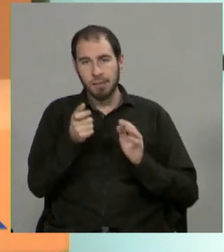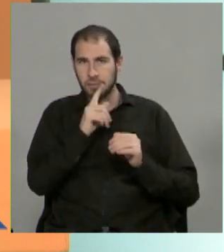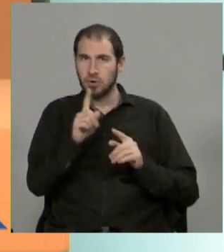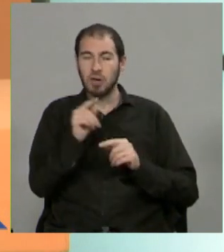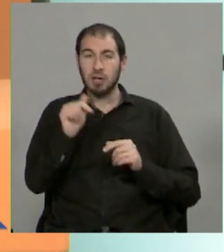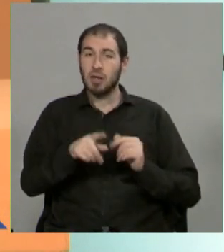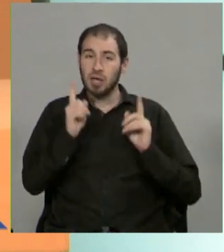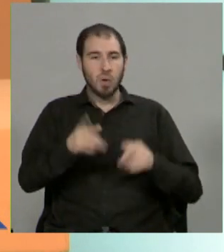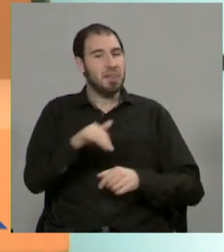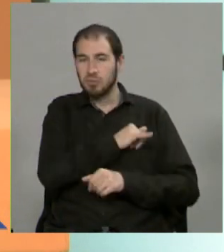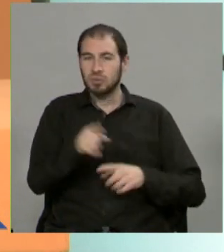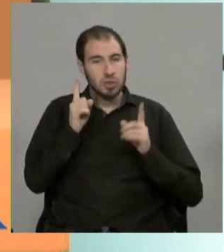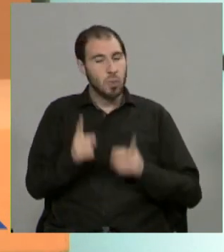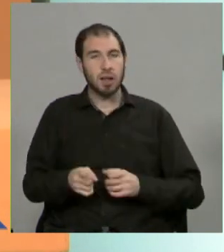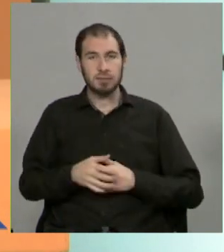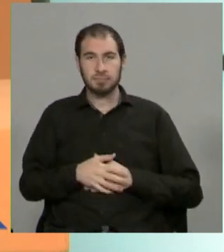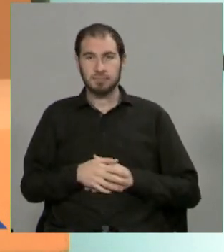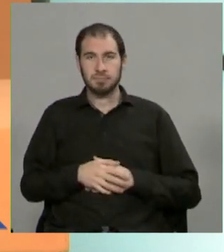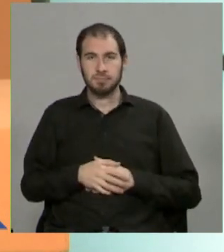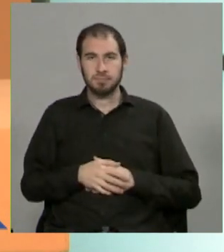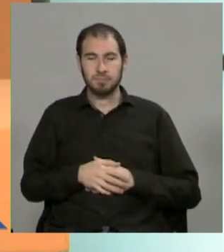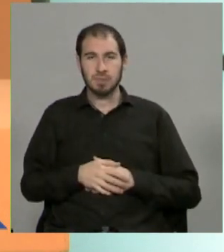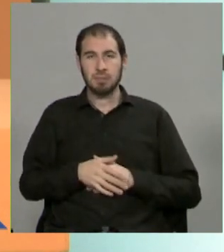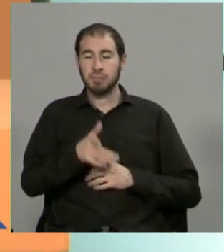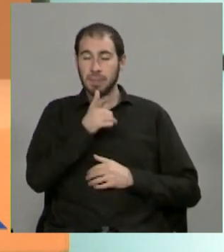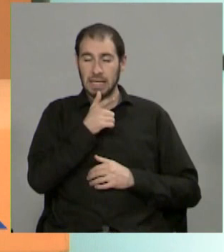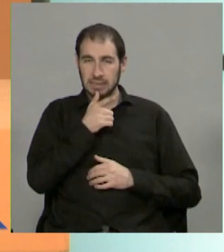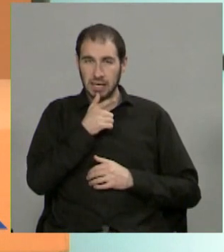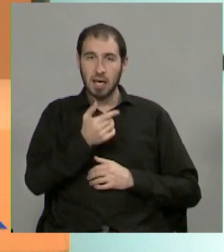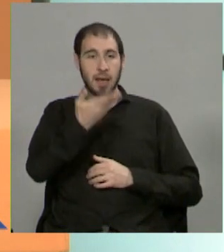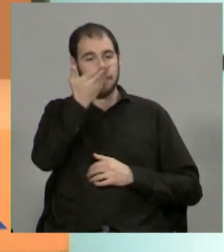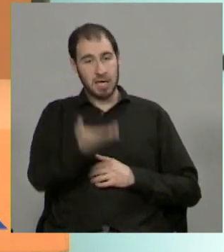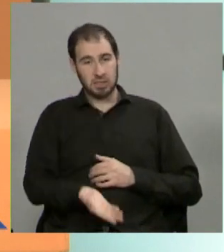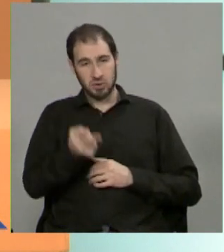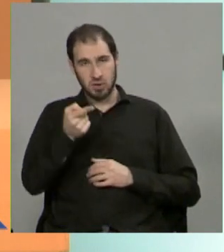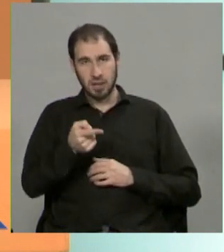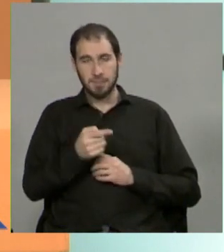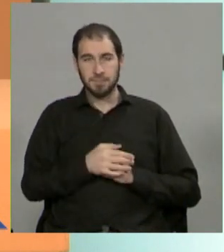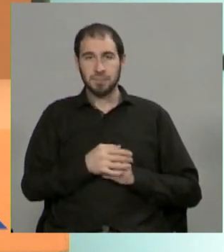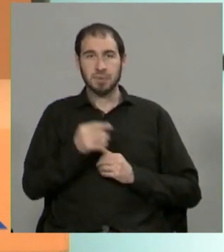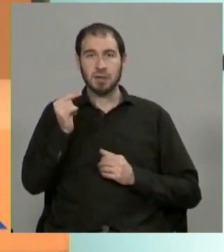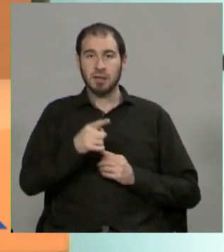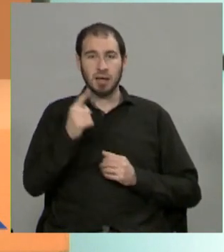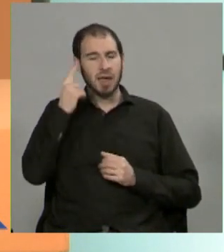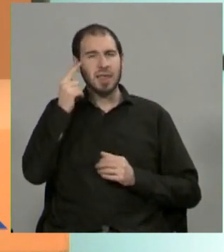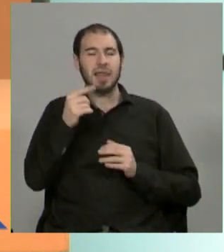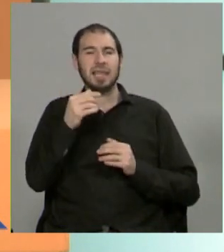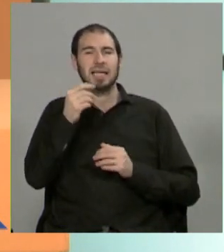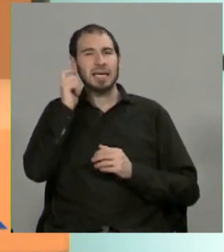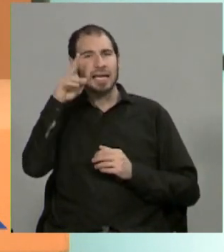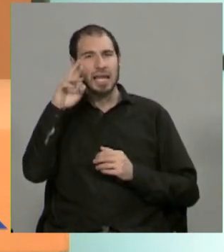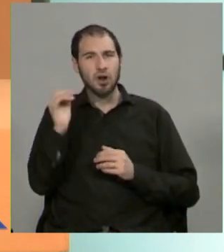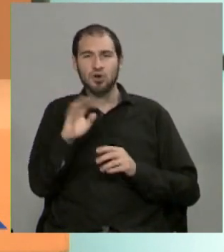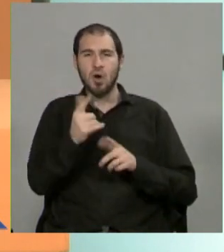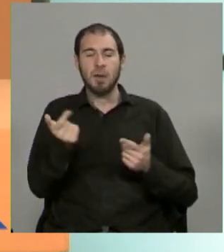igualmente se animan a hacer las denuncias pertinentes. Exacto. Y me parece que una persona que no tiene perspectiva de género porque en